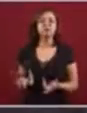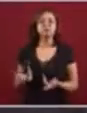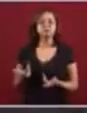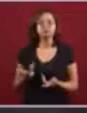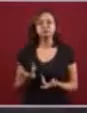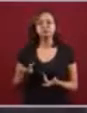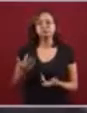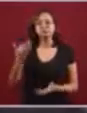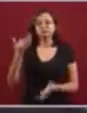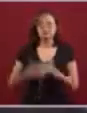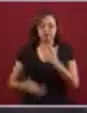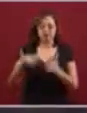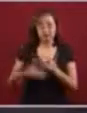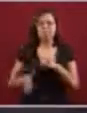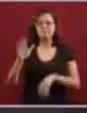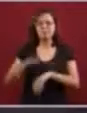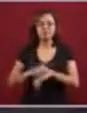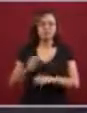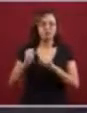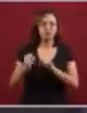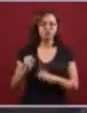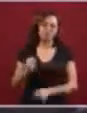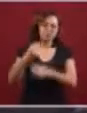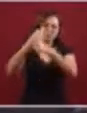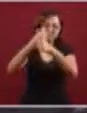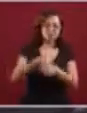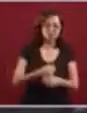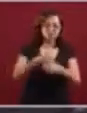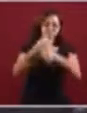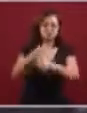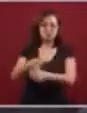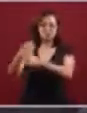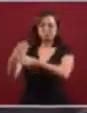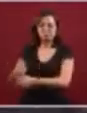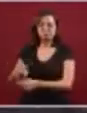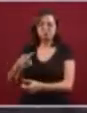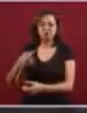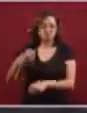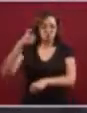la compactación del terreno, pero se va avanzando bastante.